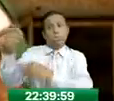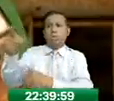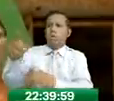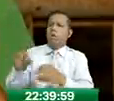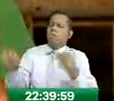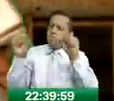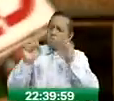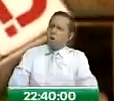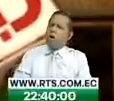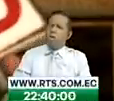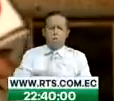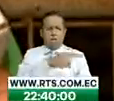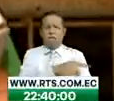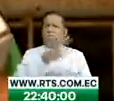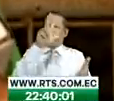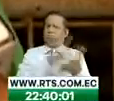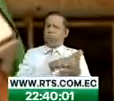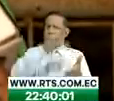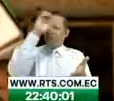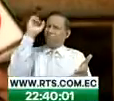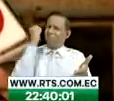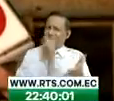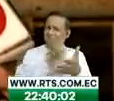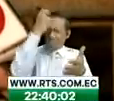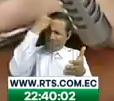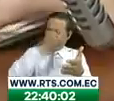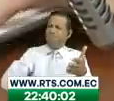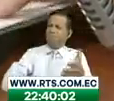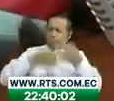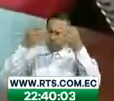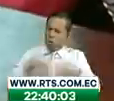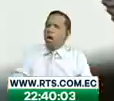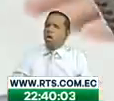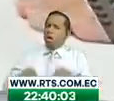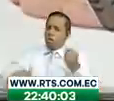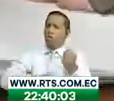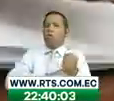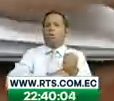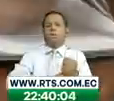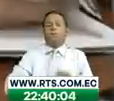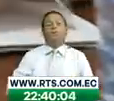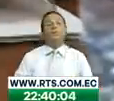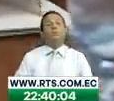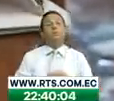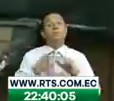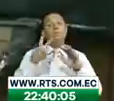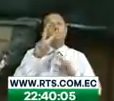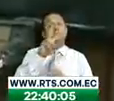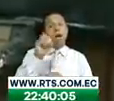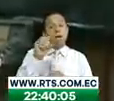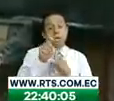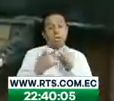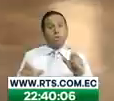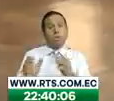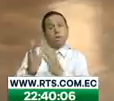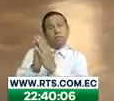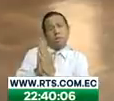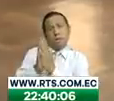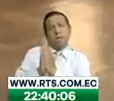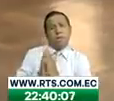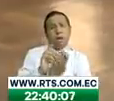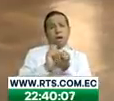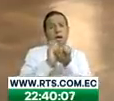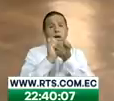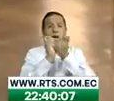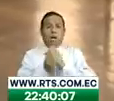la sentencia, porque así corresponde a la verdad procesal. En total, 20 fueron los apelantes. La fiscalía presentó los argumentos de